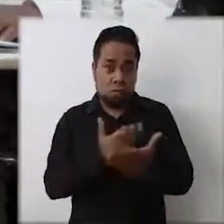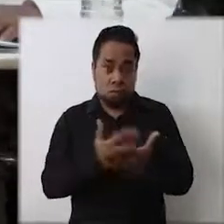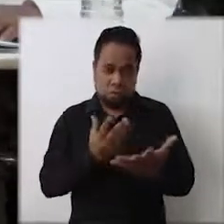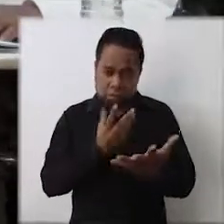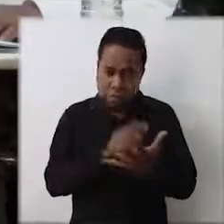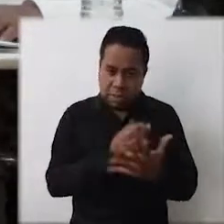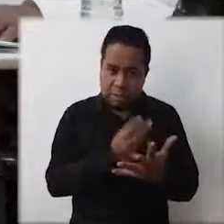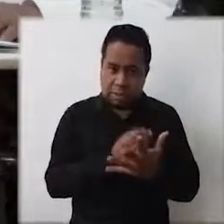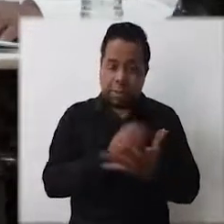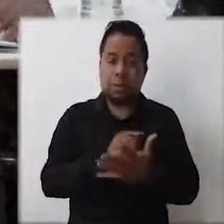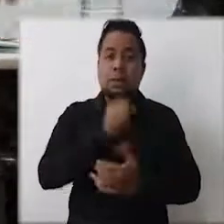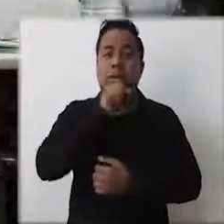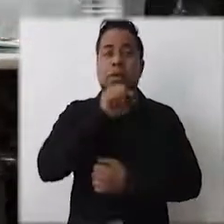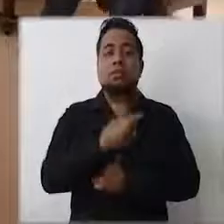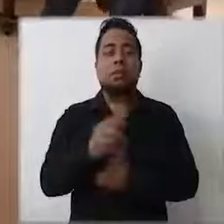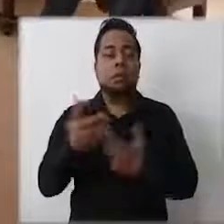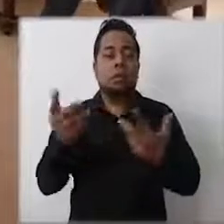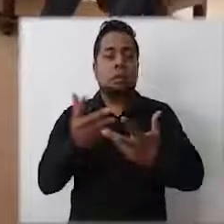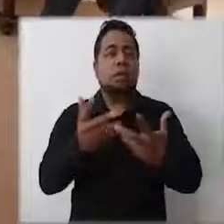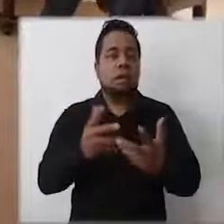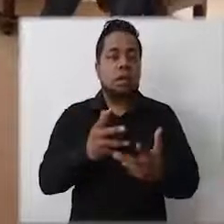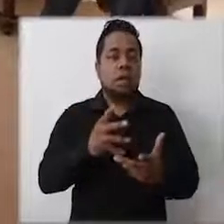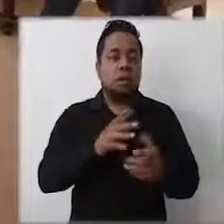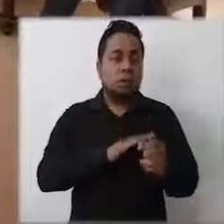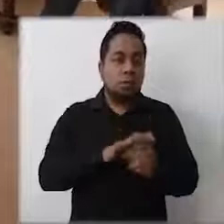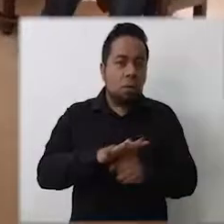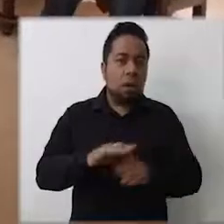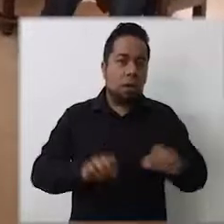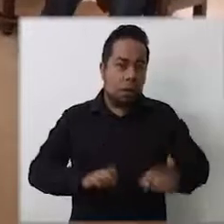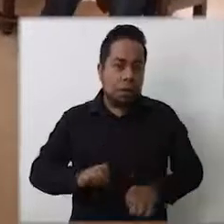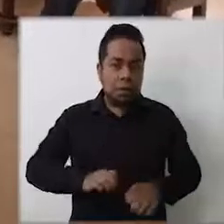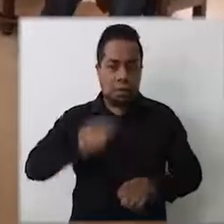aprobación, sírvanse levantar la mano.